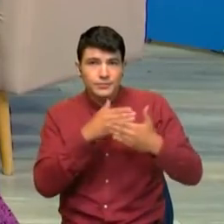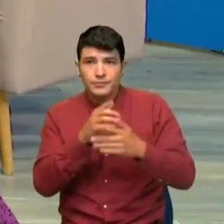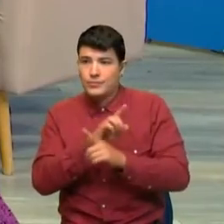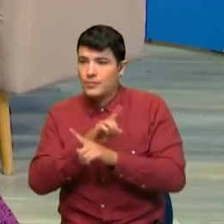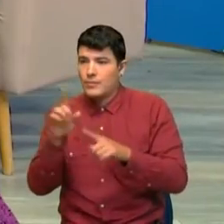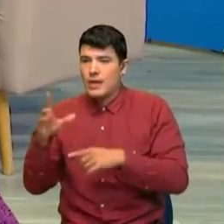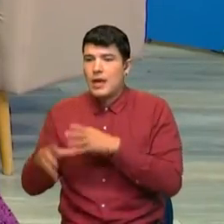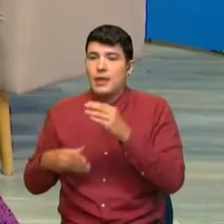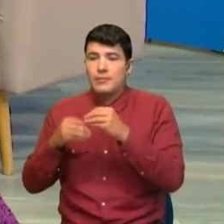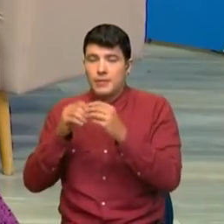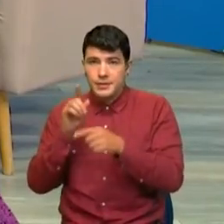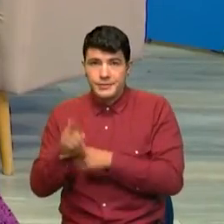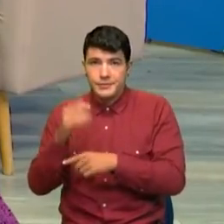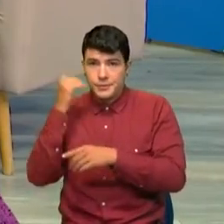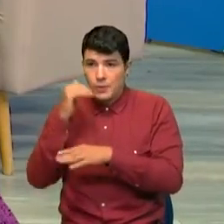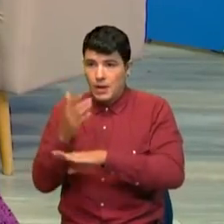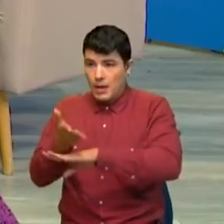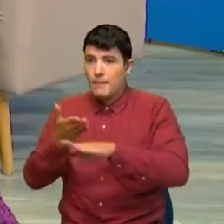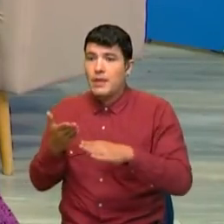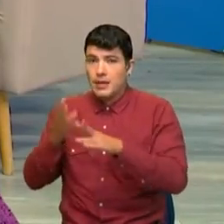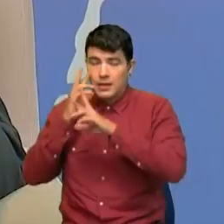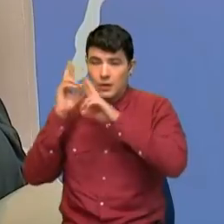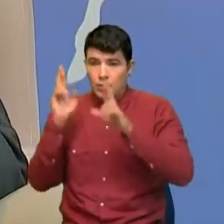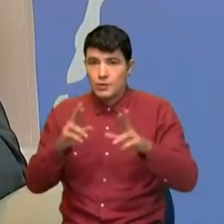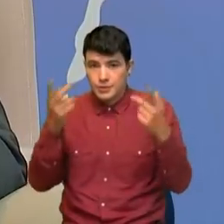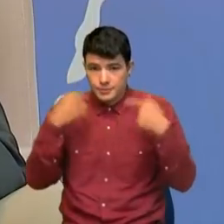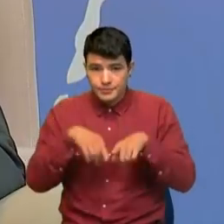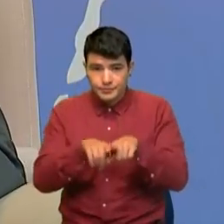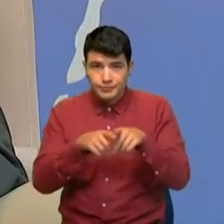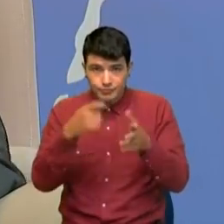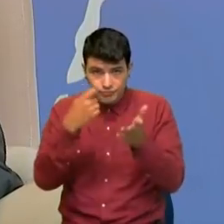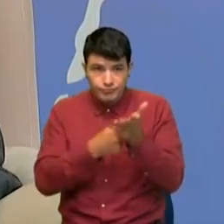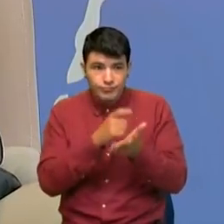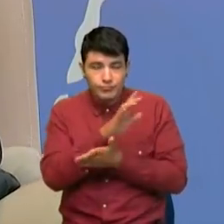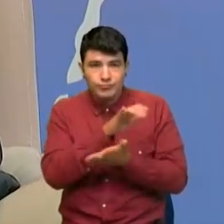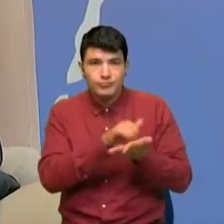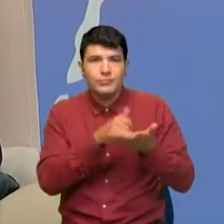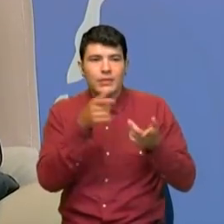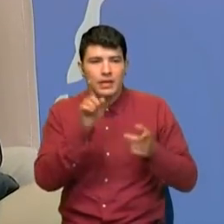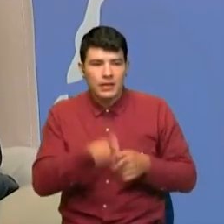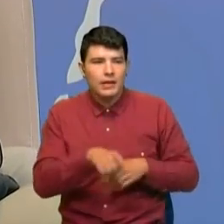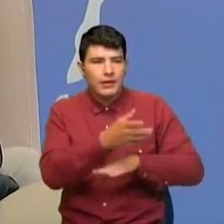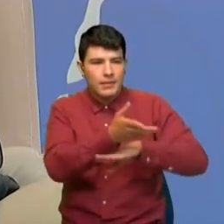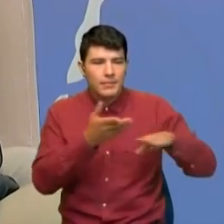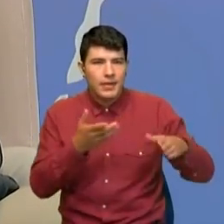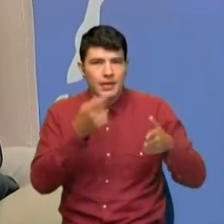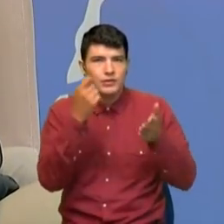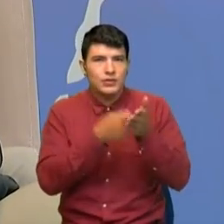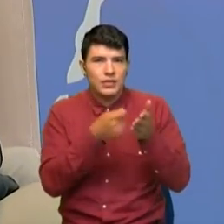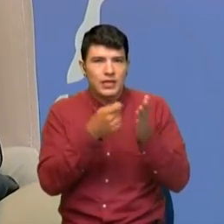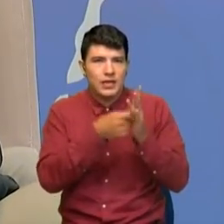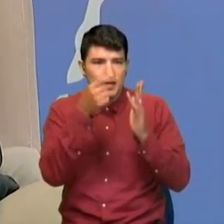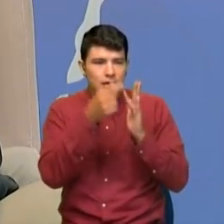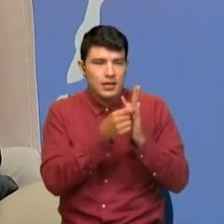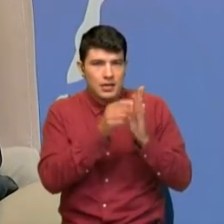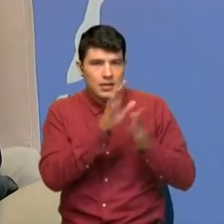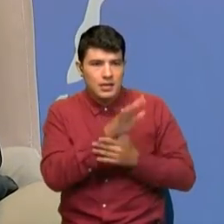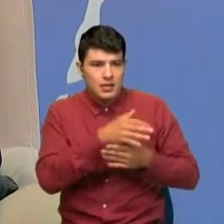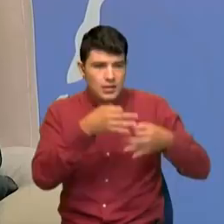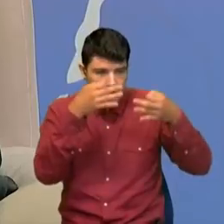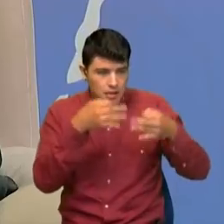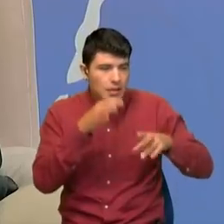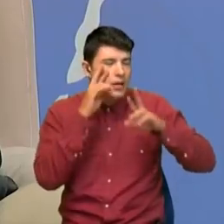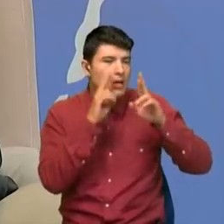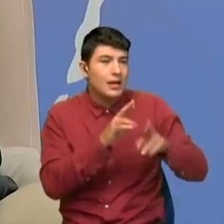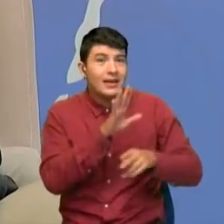de que ella solicite la declaratoria de la unión marital de hecho, ella también debe solicitar la declaratoria de la sociedad patrimonial, porque eso es lo que